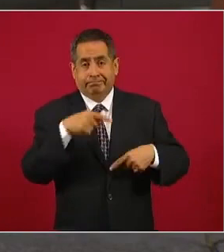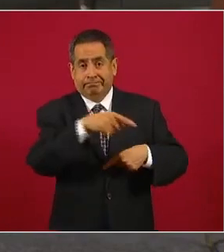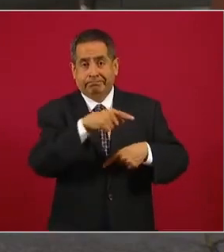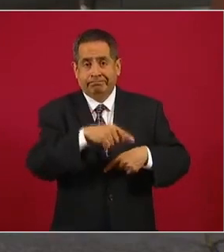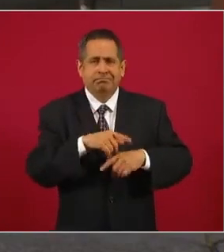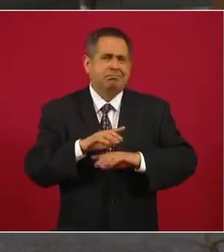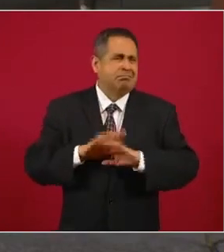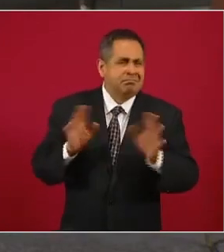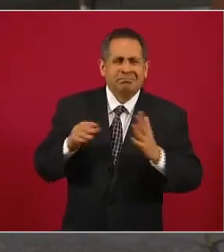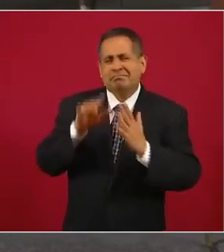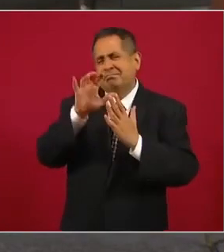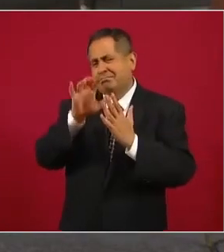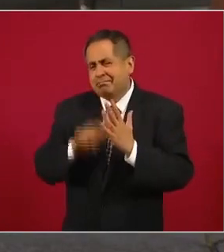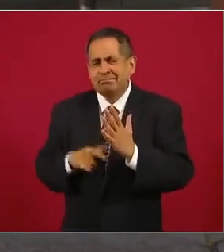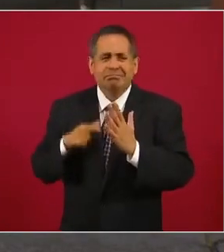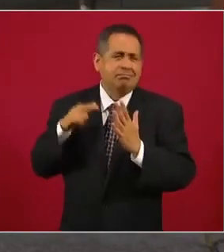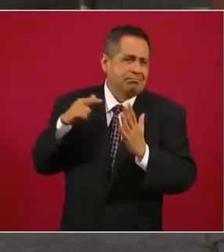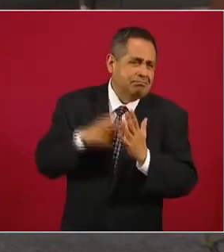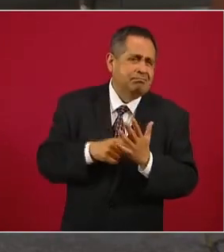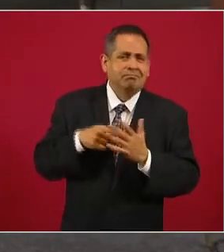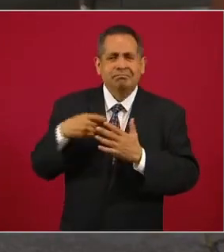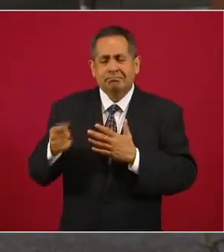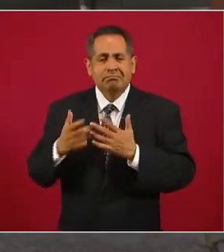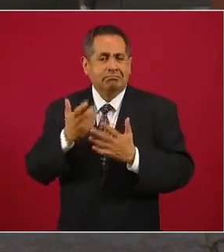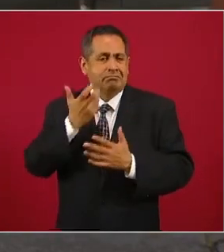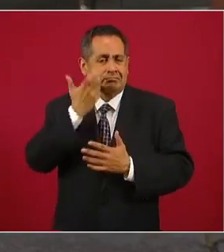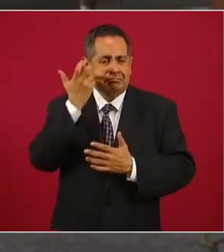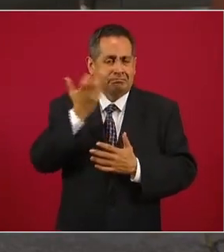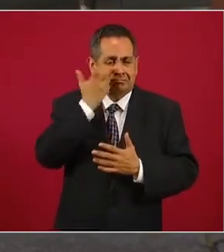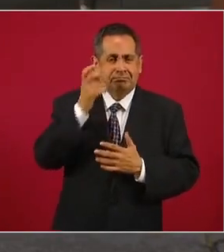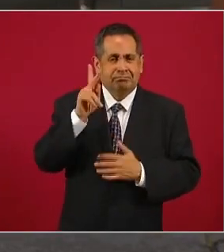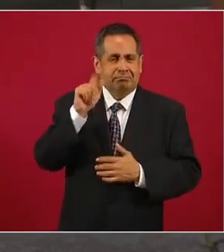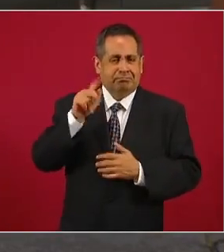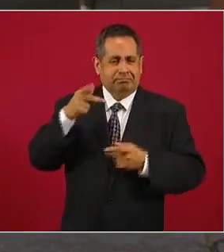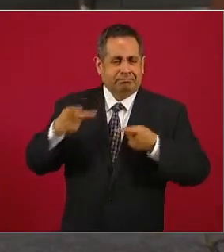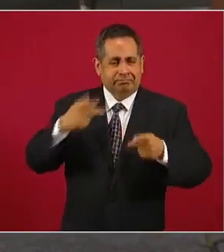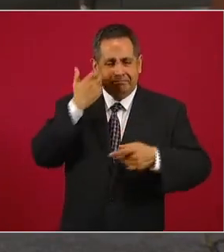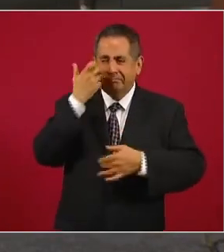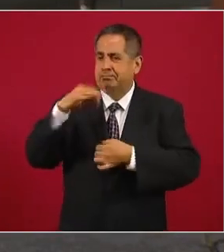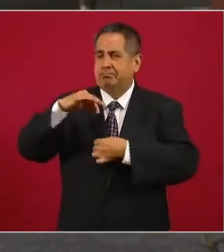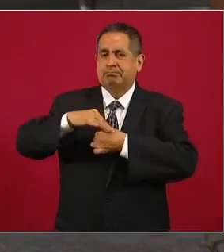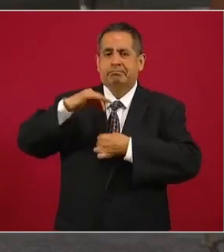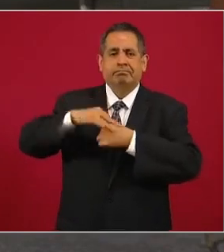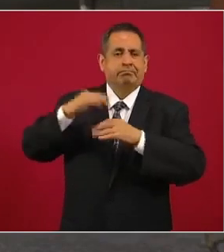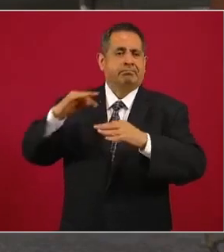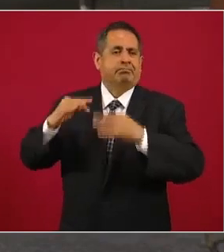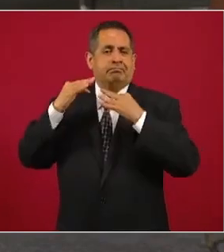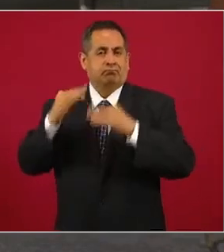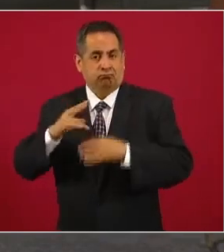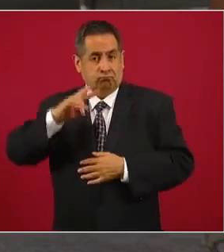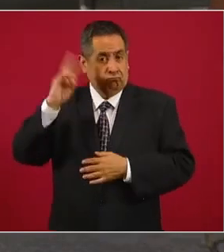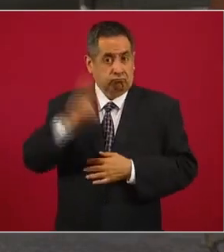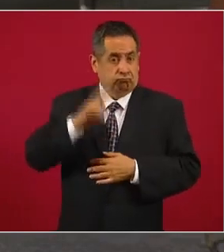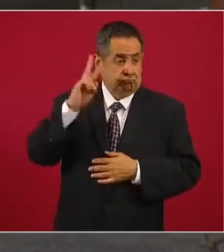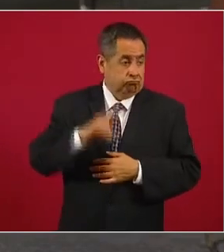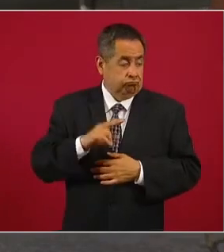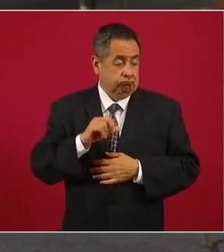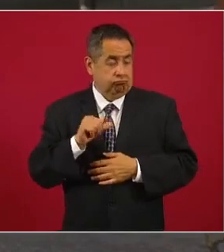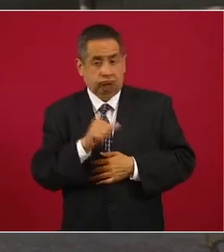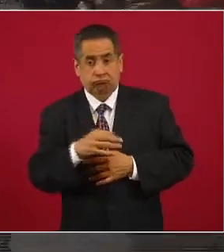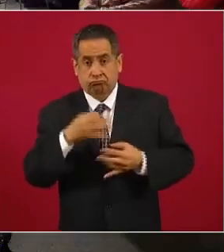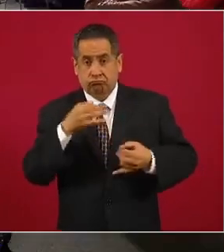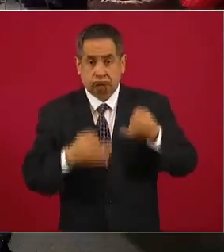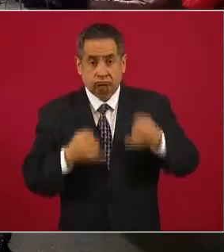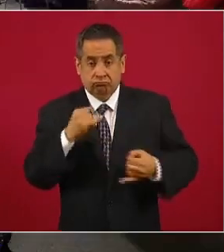esta solicitud que usted enviará hoy al Senado es más una estrategia electoral que un afán verdadero, un afán